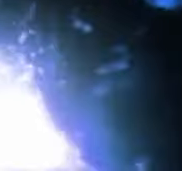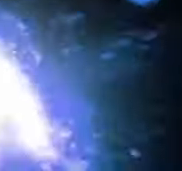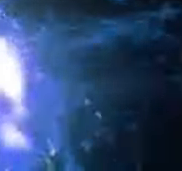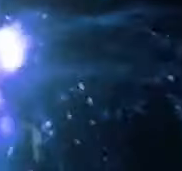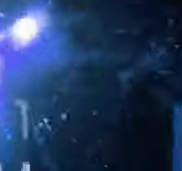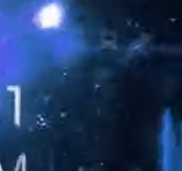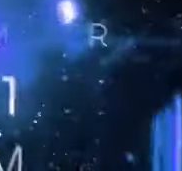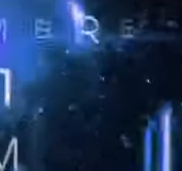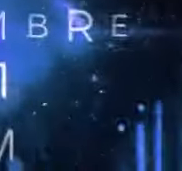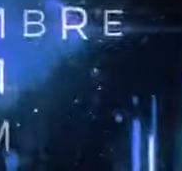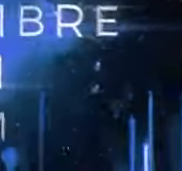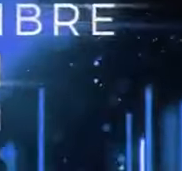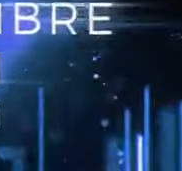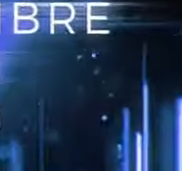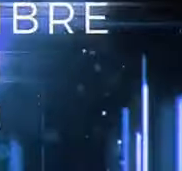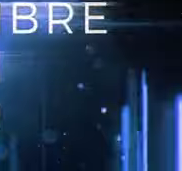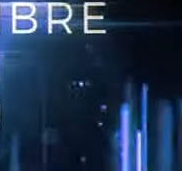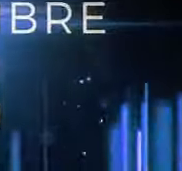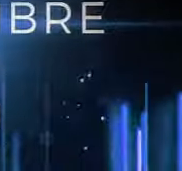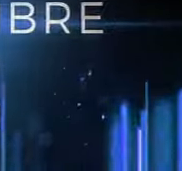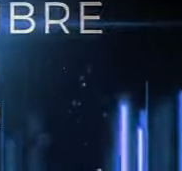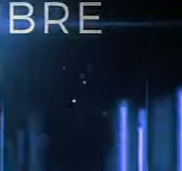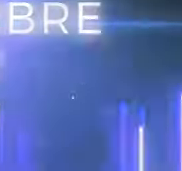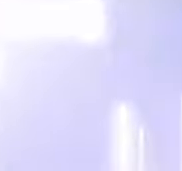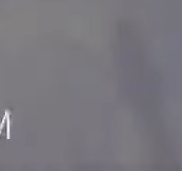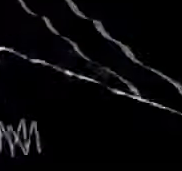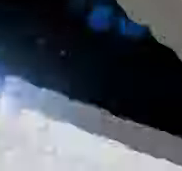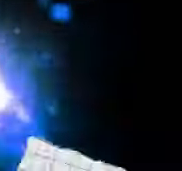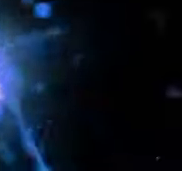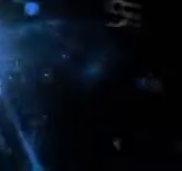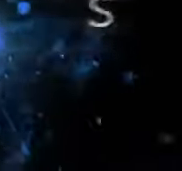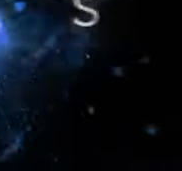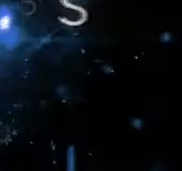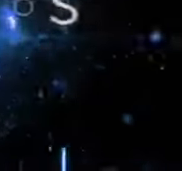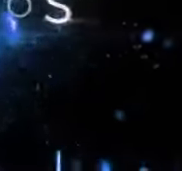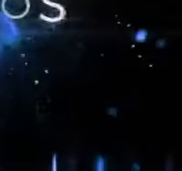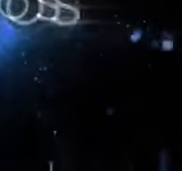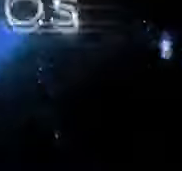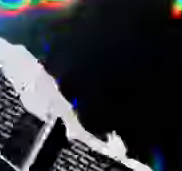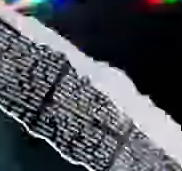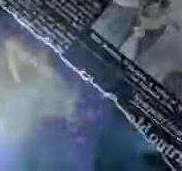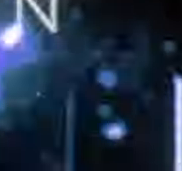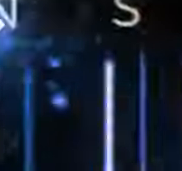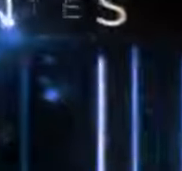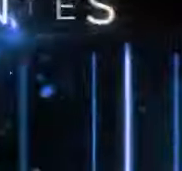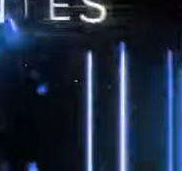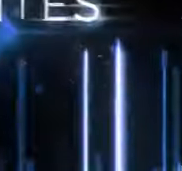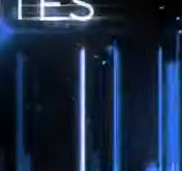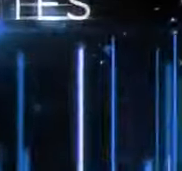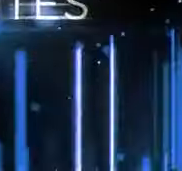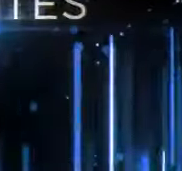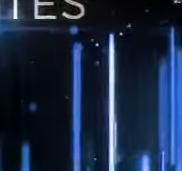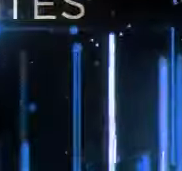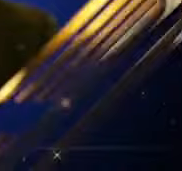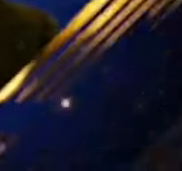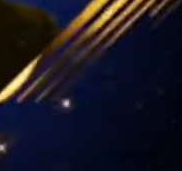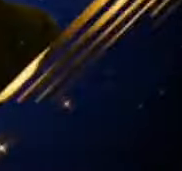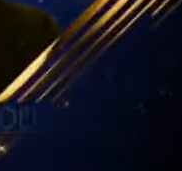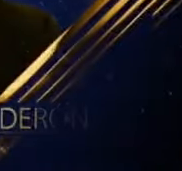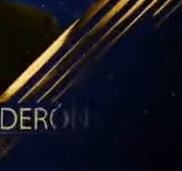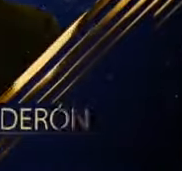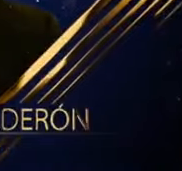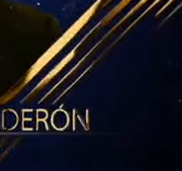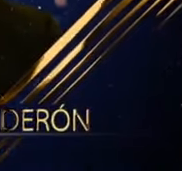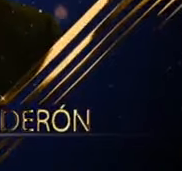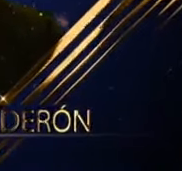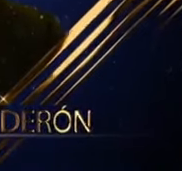Rico. Sábado 25 de septiembre, 6 de la tarde, 22 músicos, 12 cantantes, dirigidos por